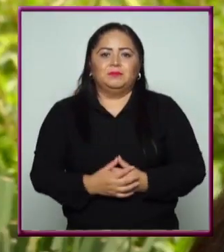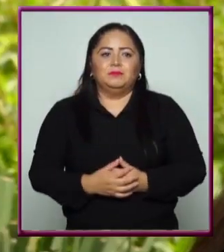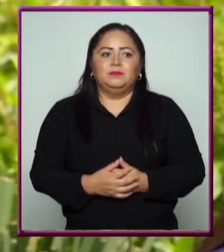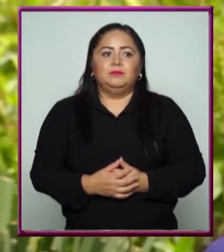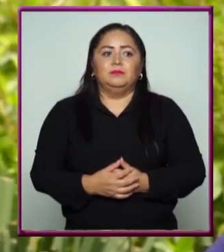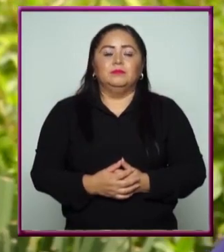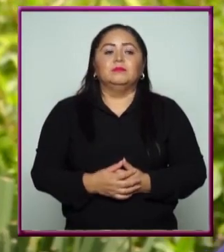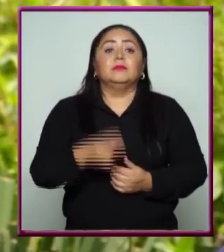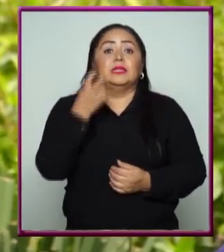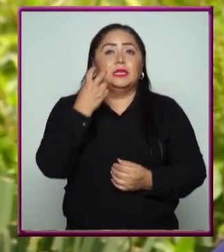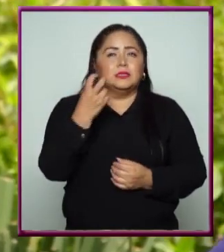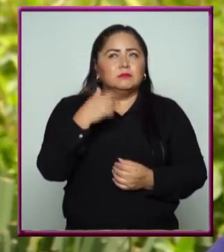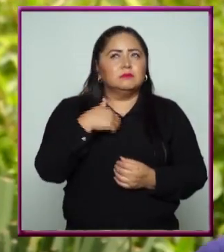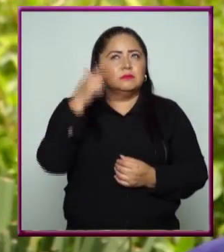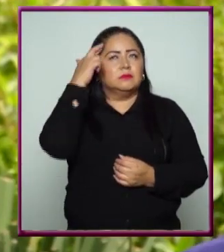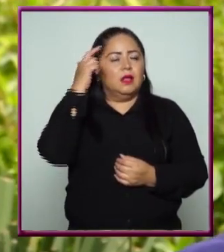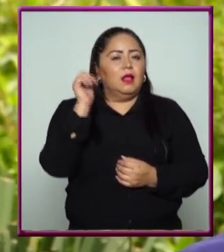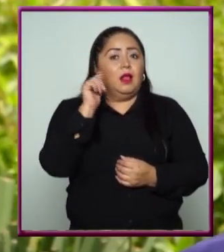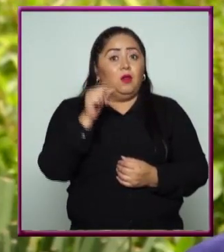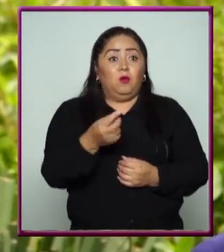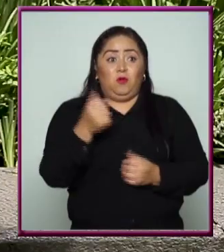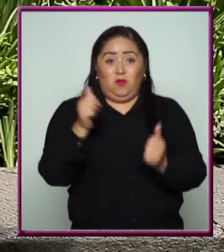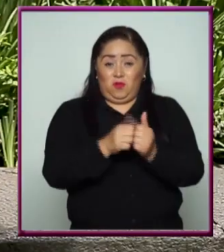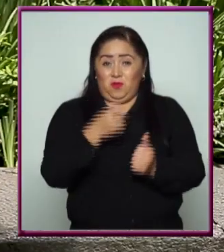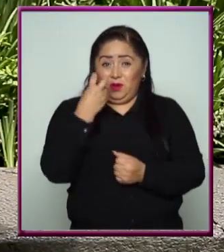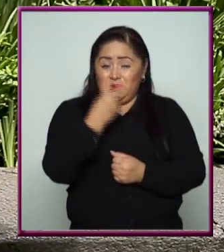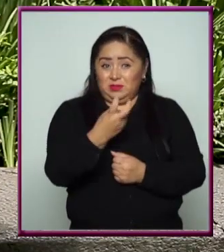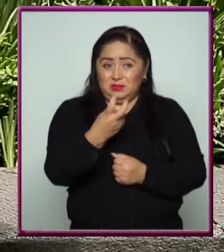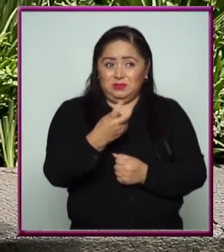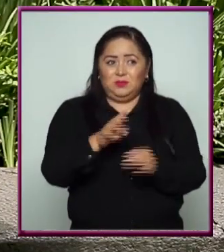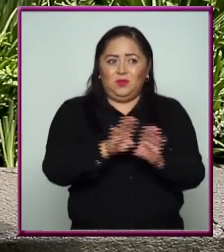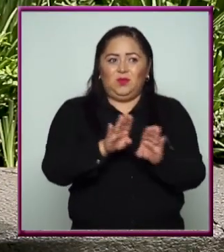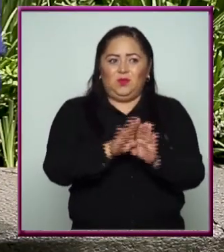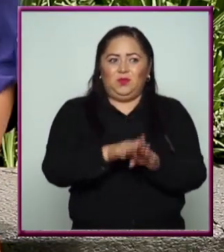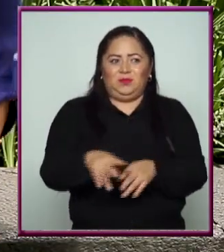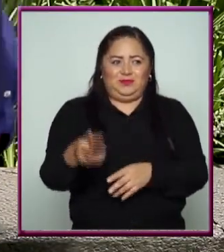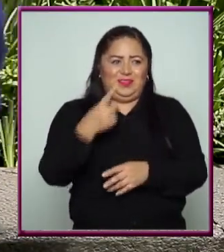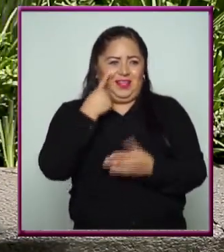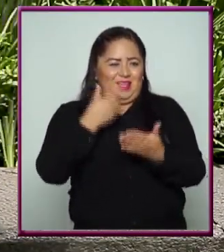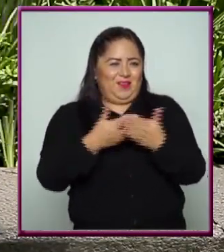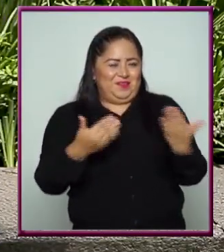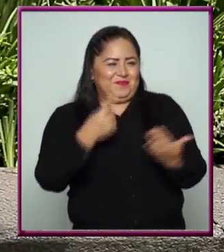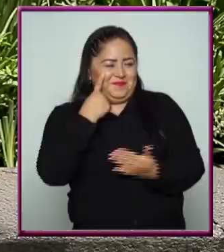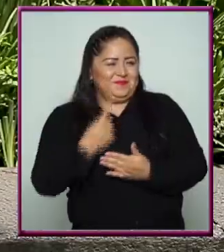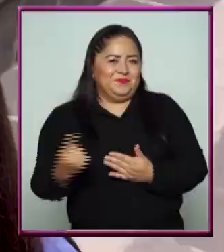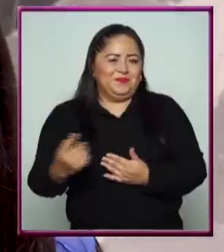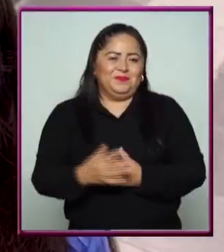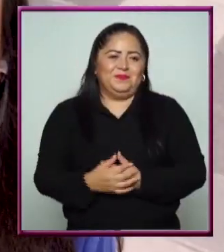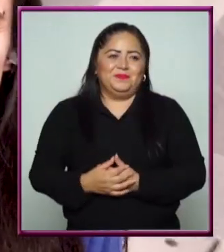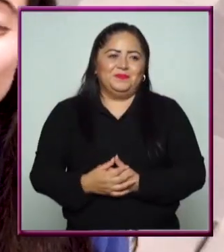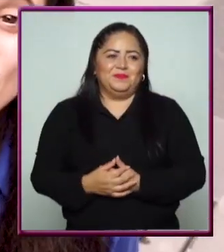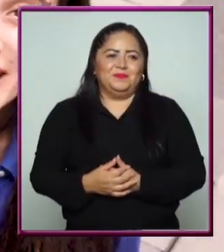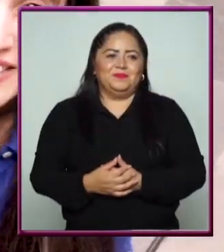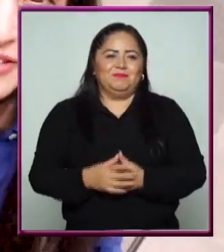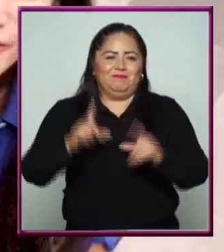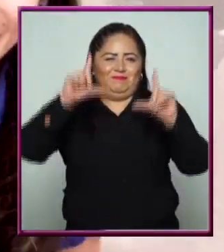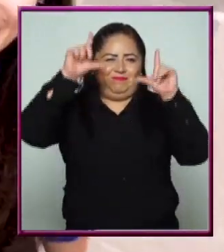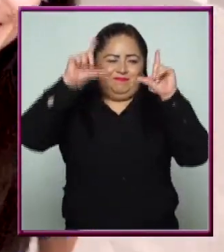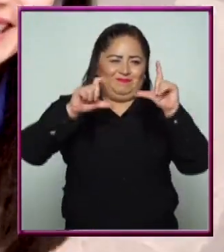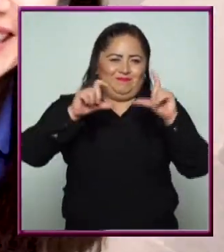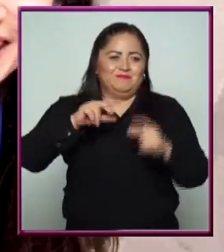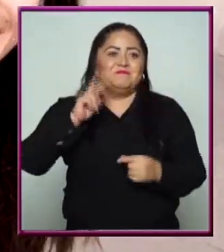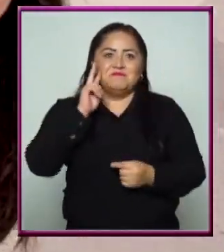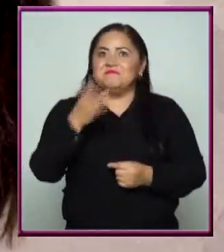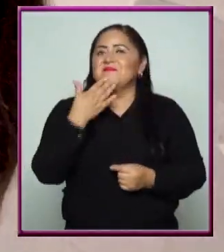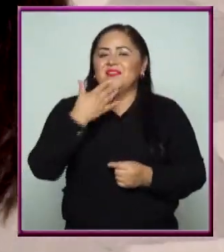Y eso me recuerda a algo. Con esto vamos a dar nuestra frase de hoy. Vente, vamos. ¿Te acordaste muy